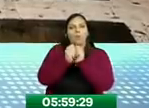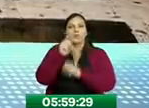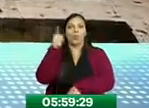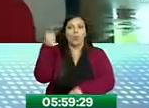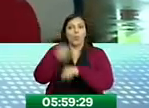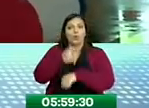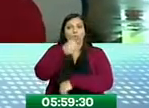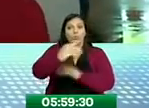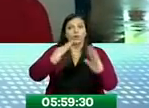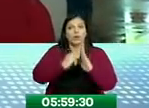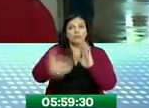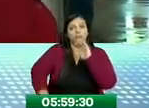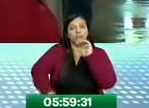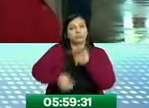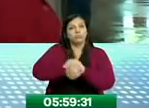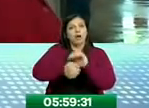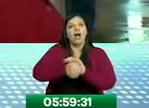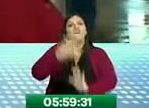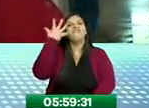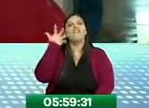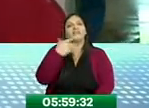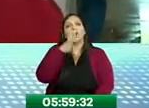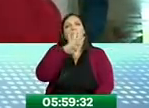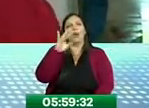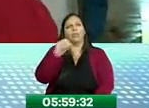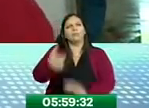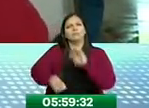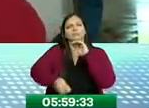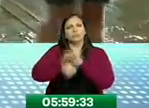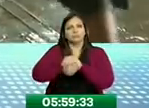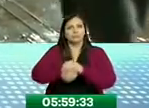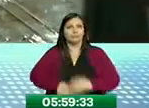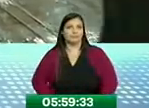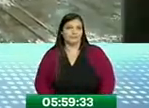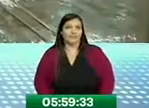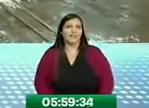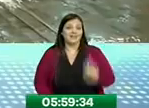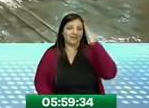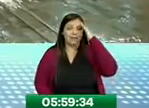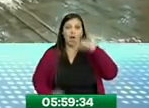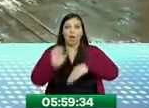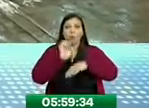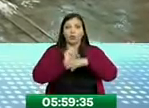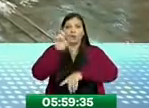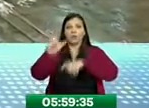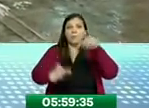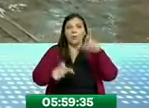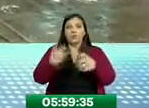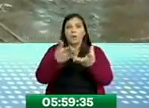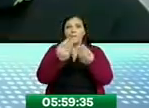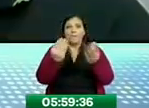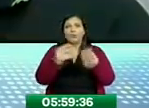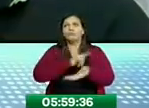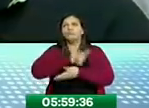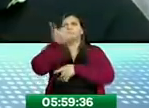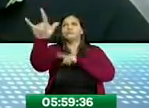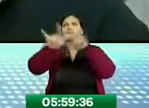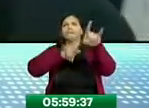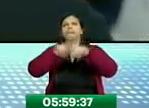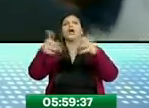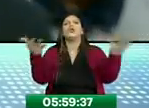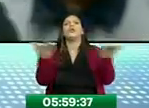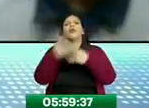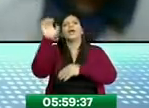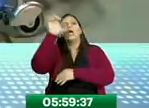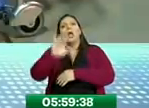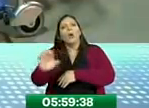Lenín Moreno. Muchos ecuatorianos que estaban por diferentes partes del mundo, en Europa, estaban en México, en Estados Unidos, el